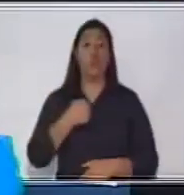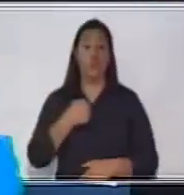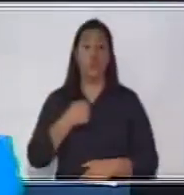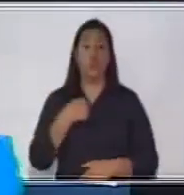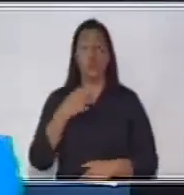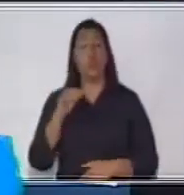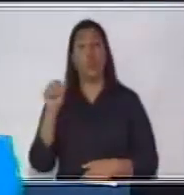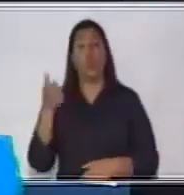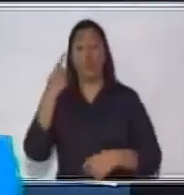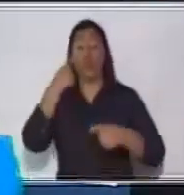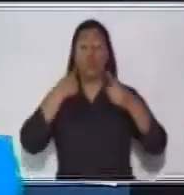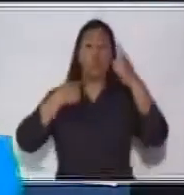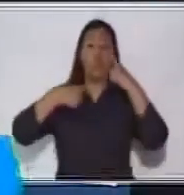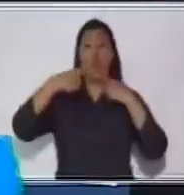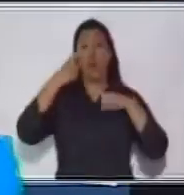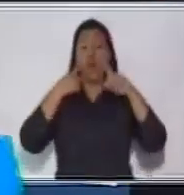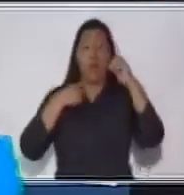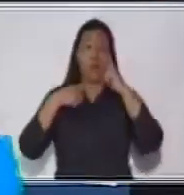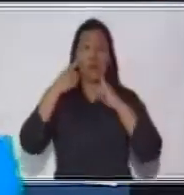Llorar.